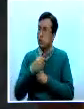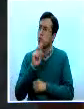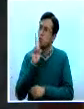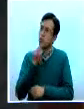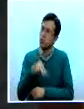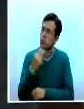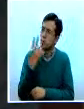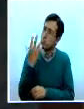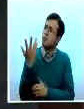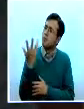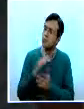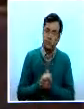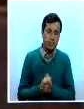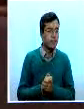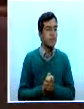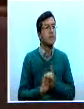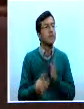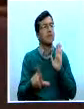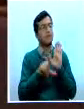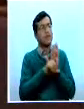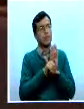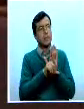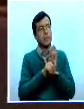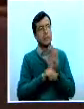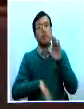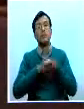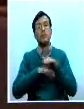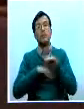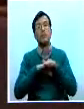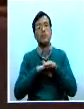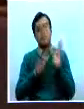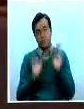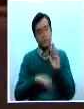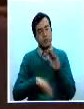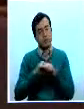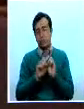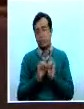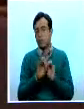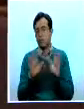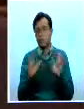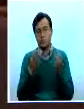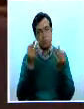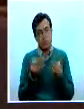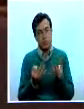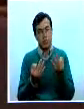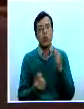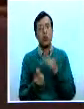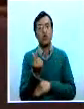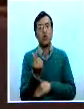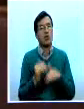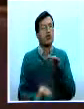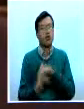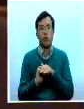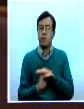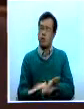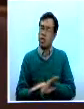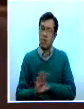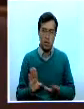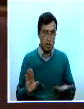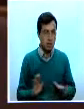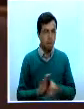2015 si la ley tiene un límite general que ha establecido un techo a las utilidades y